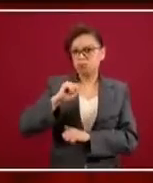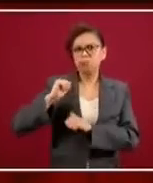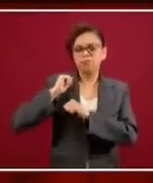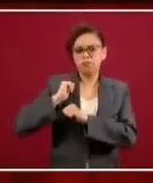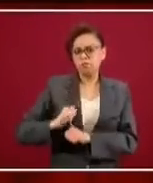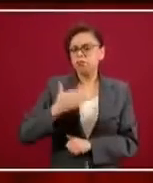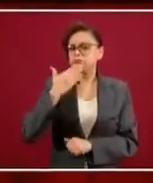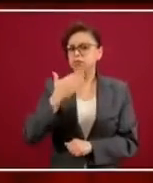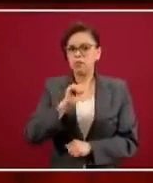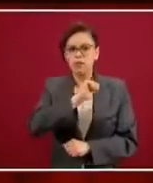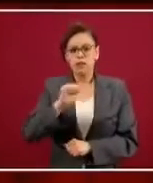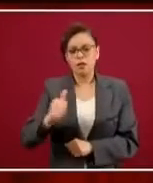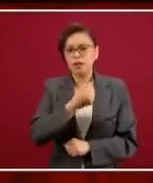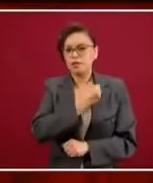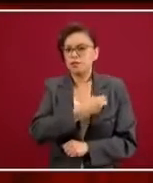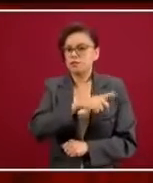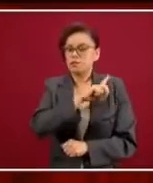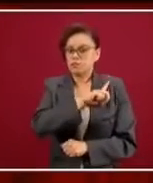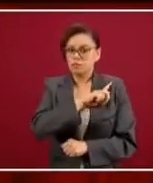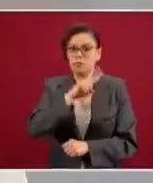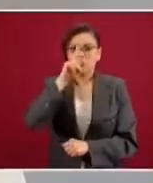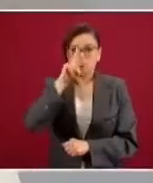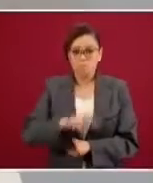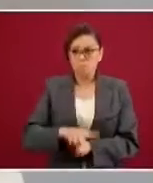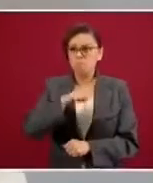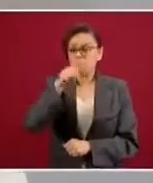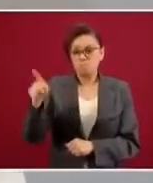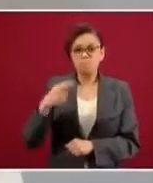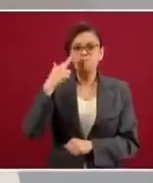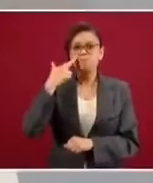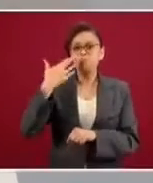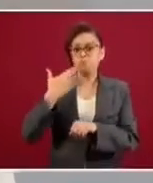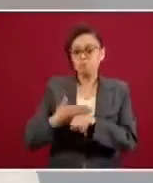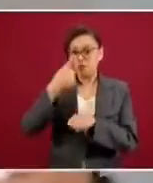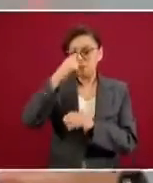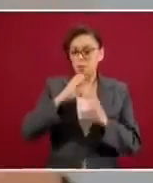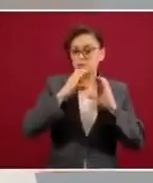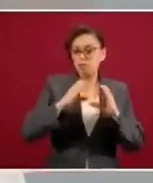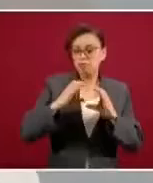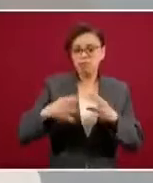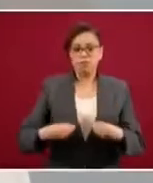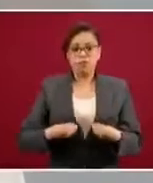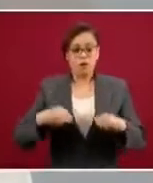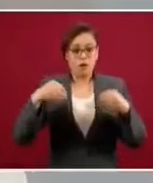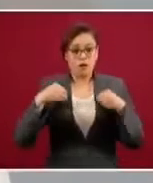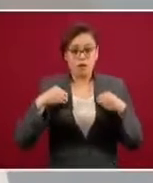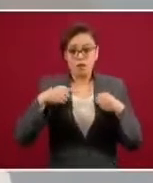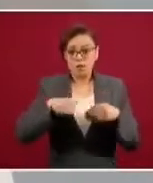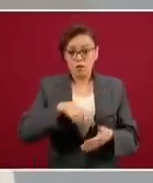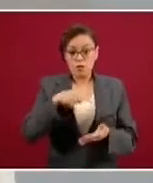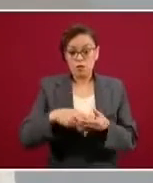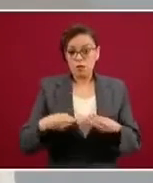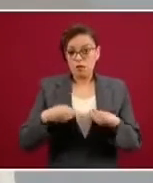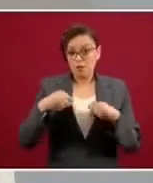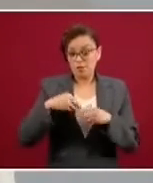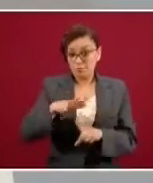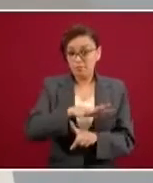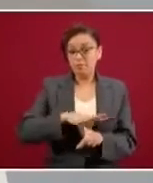de salud. Tienen responsabilidad sobre la integridad, la vida de las personas que habitan en su territorio.